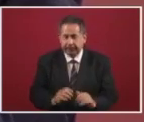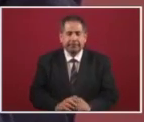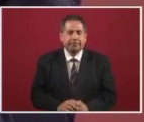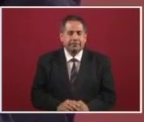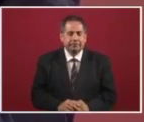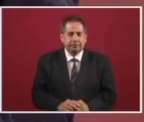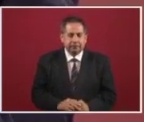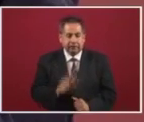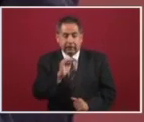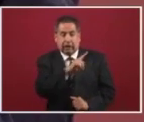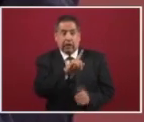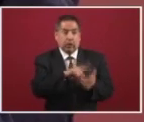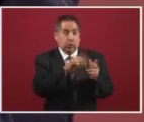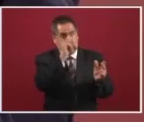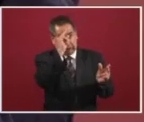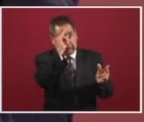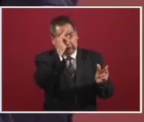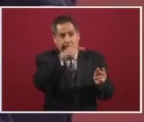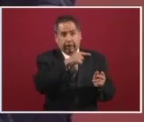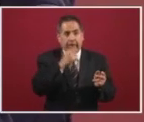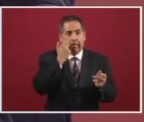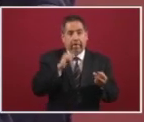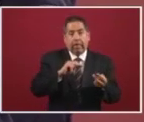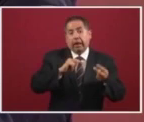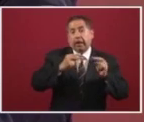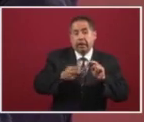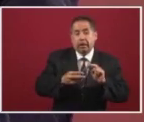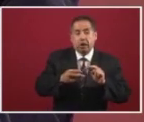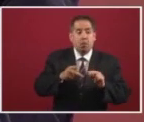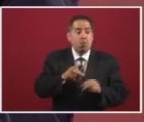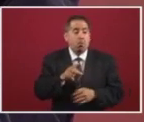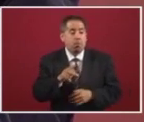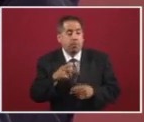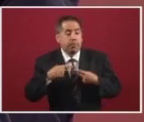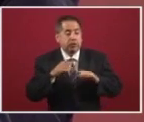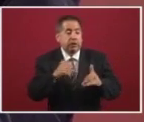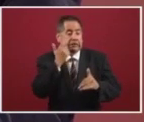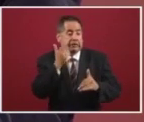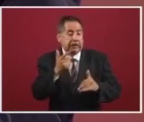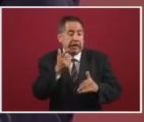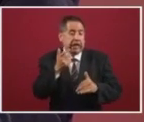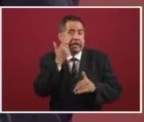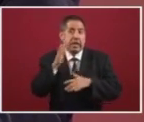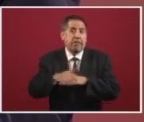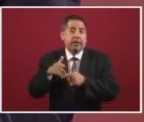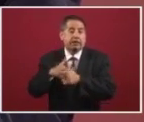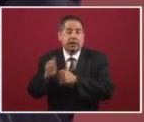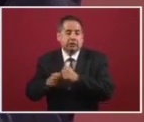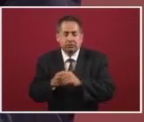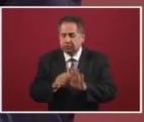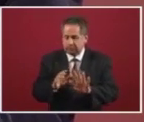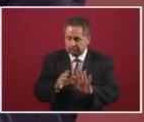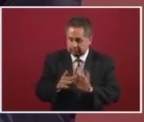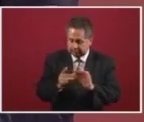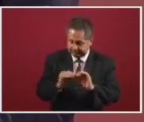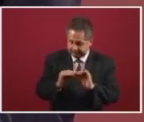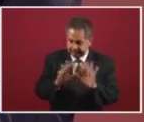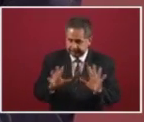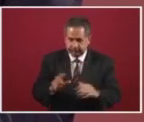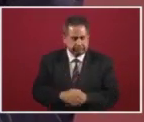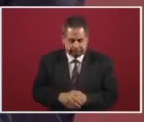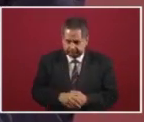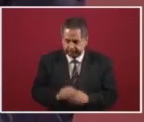Algún intelectual. Exacto. Conservador. Bueno, pues para dejarlo claro, no lo aclaró nada más. Bien. Sí, sí,